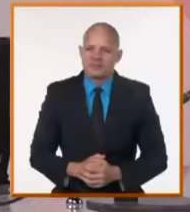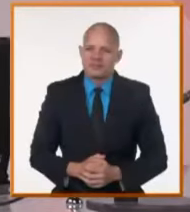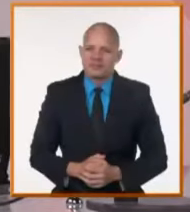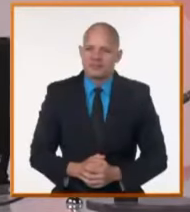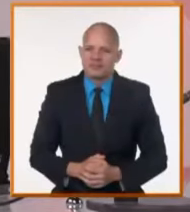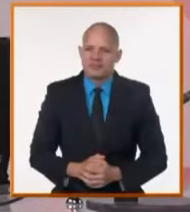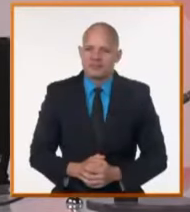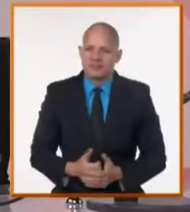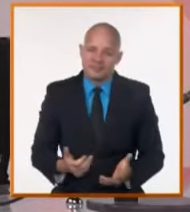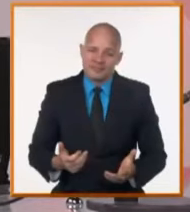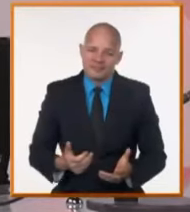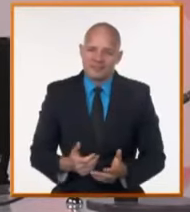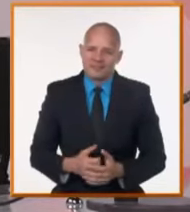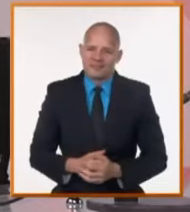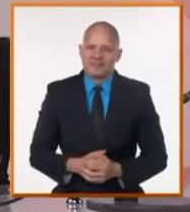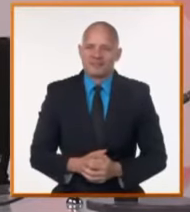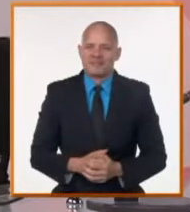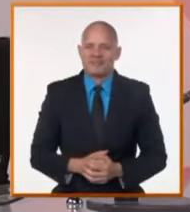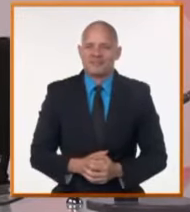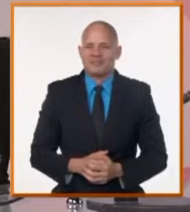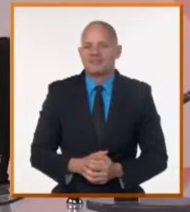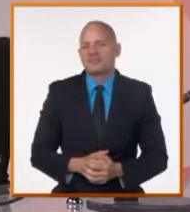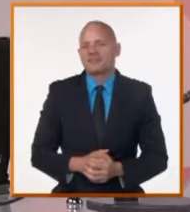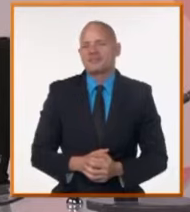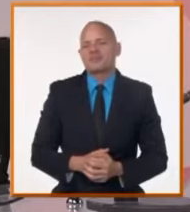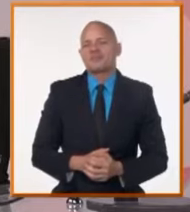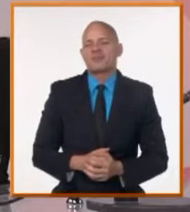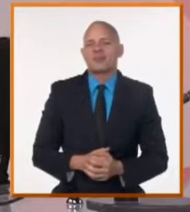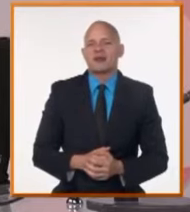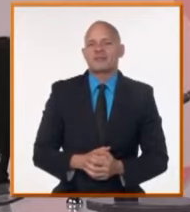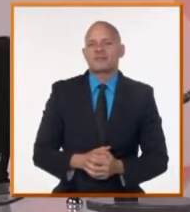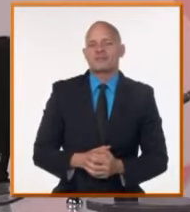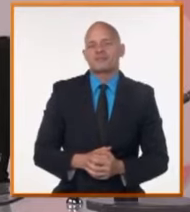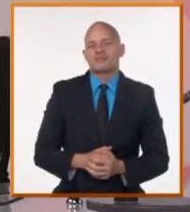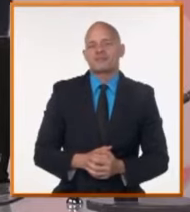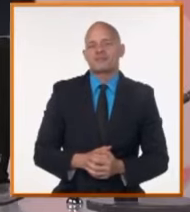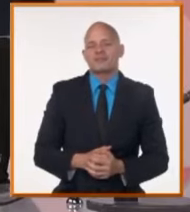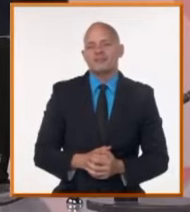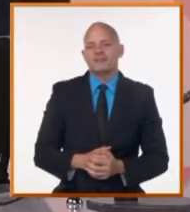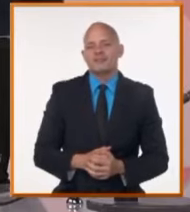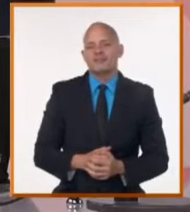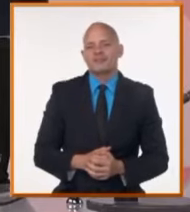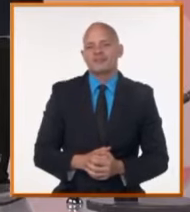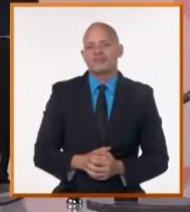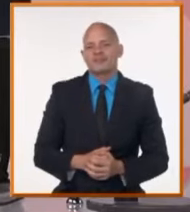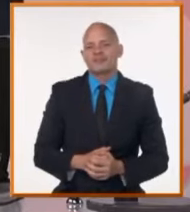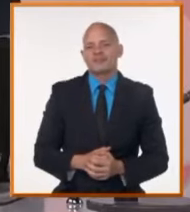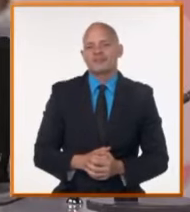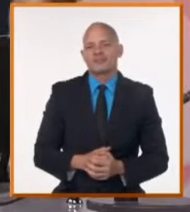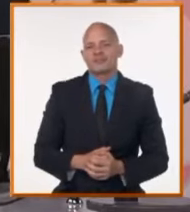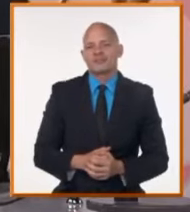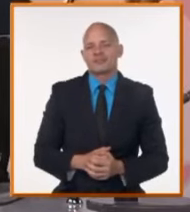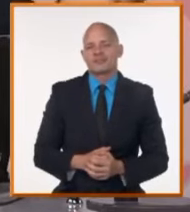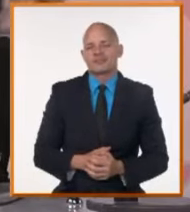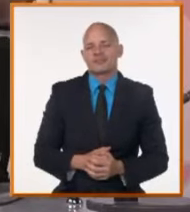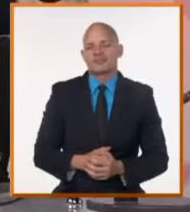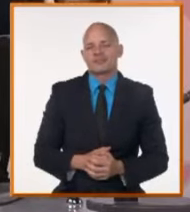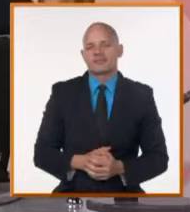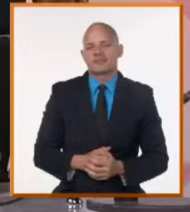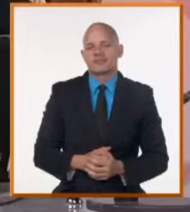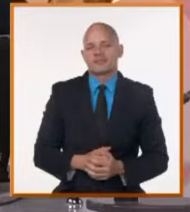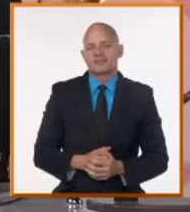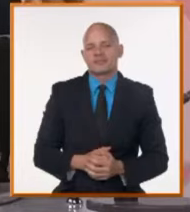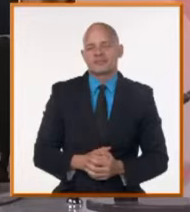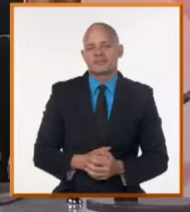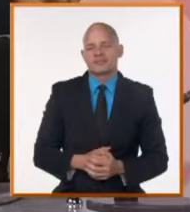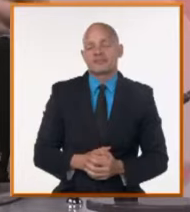Muy claro. Ahora, en el contexto actual, por ejemplo, esos desafíos para la doctrina Monroe, porque estábamos hablando, como parte de